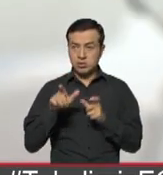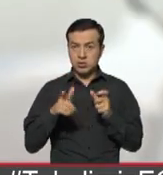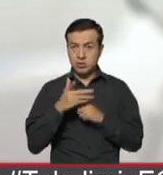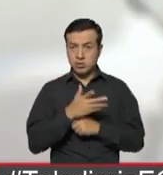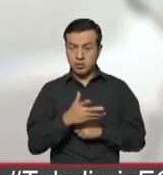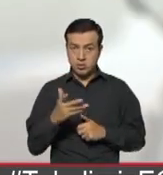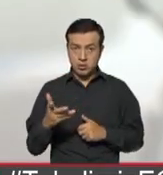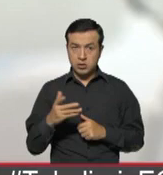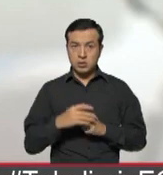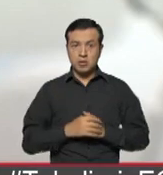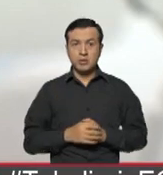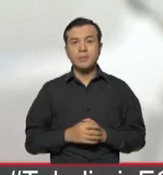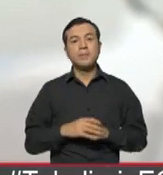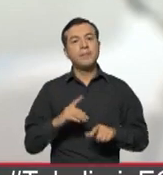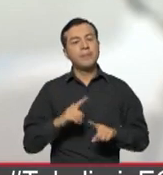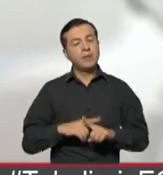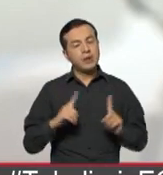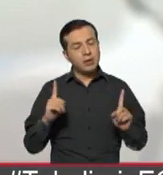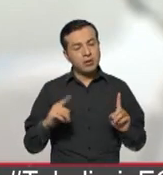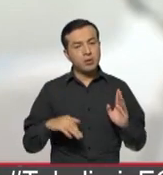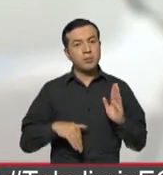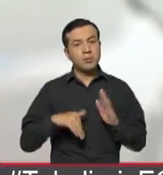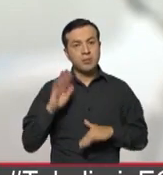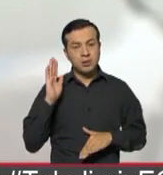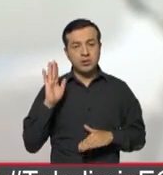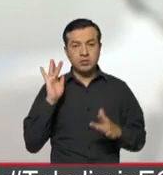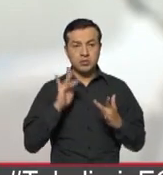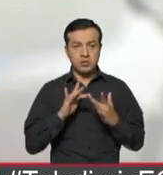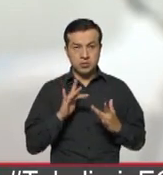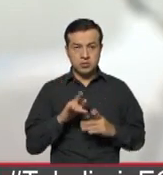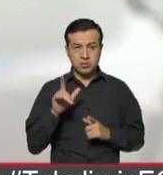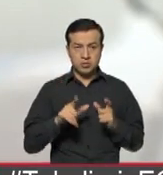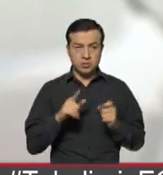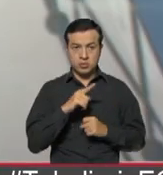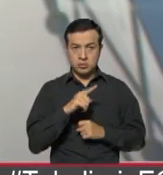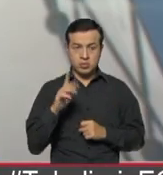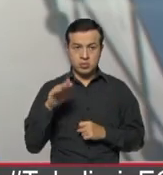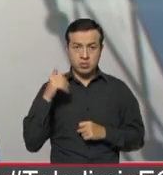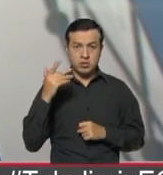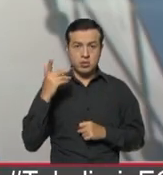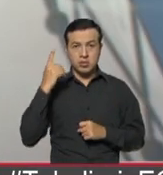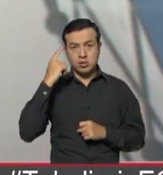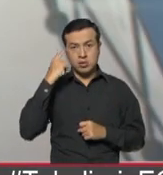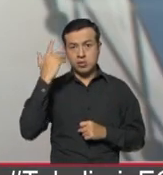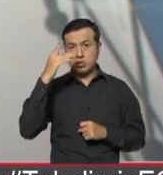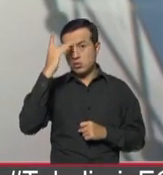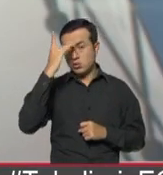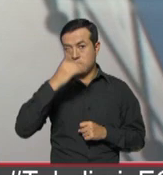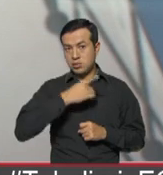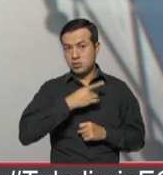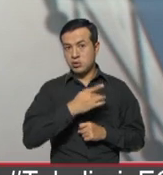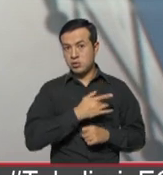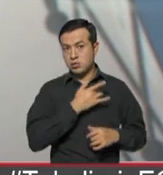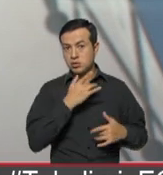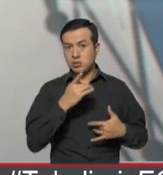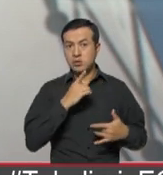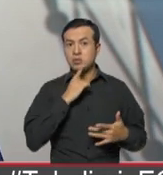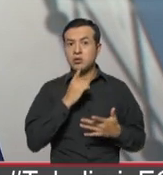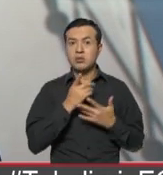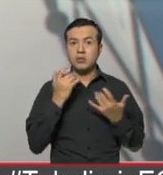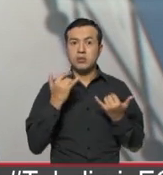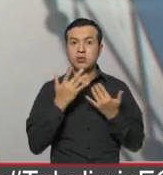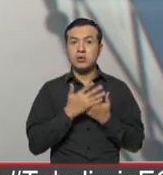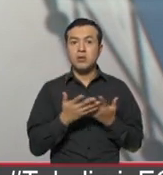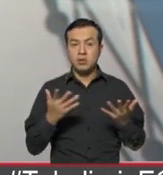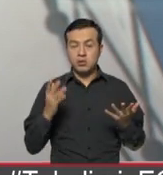internos, pero también los contactos que puedan tener hacia afuera, ¿no? Las medidas que se han tomado han generado lo que usted está mencionando en este